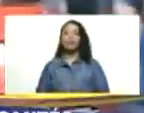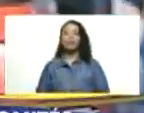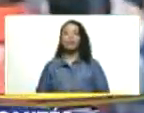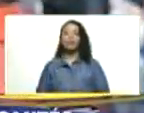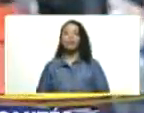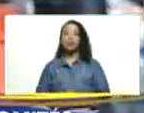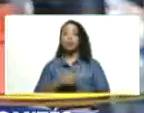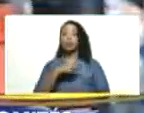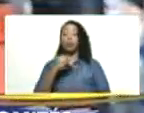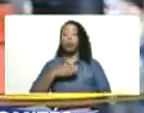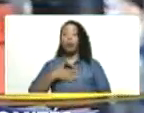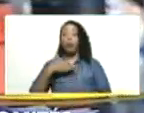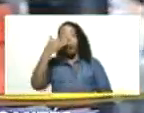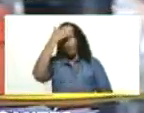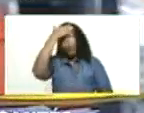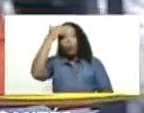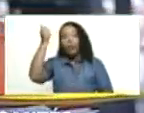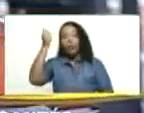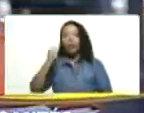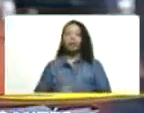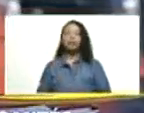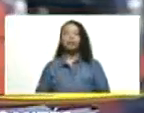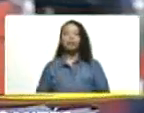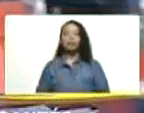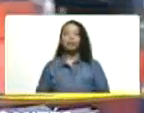No se les olvide.